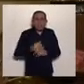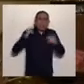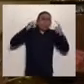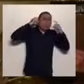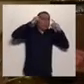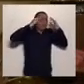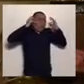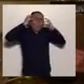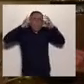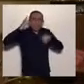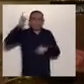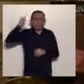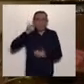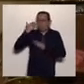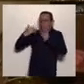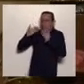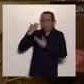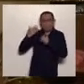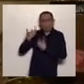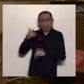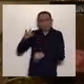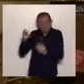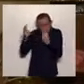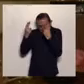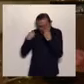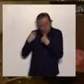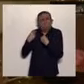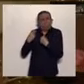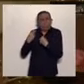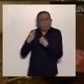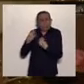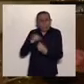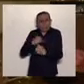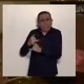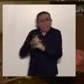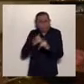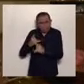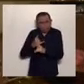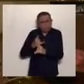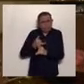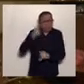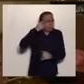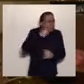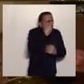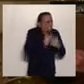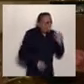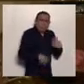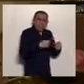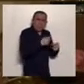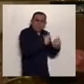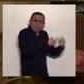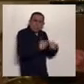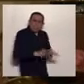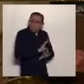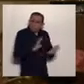de los sueños el Señor le hablaba, y él fue obediente. Seguramente San José tenía otros planes para su